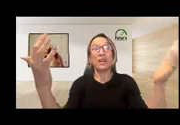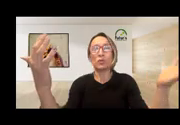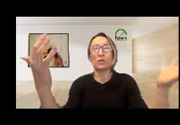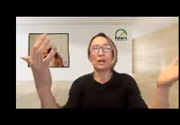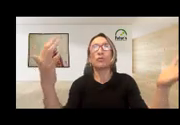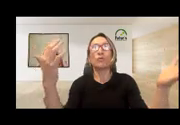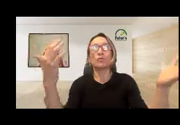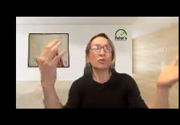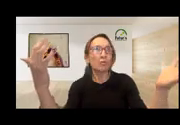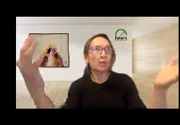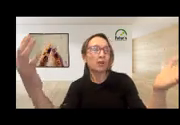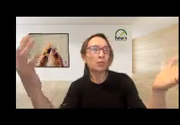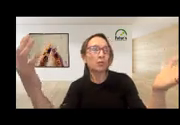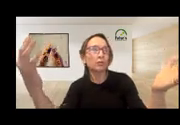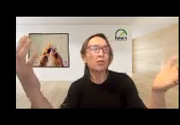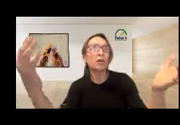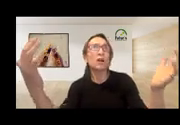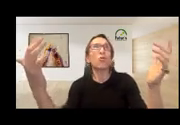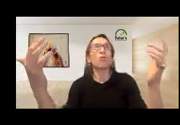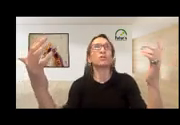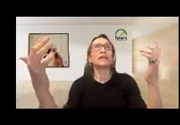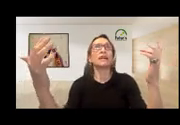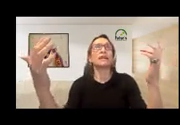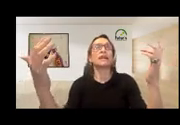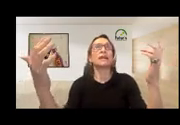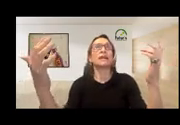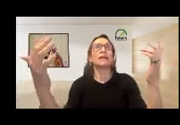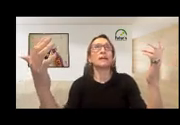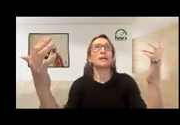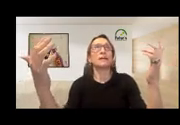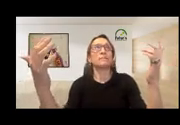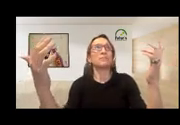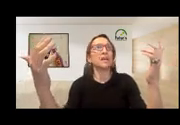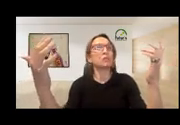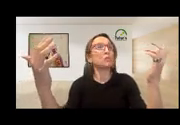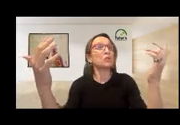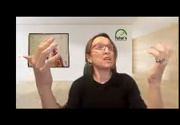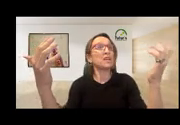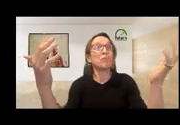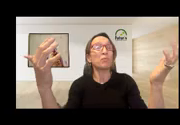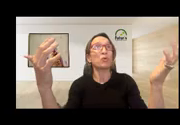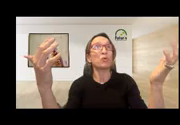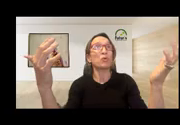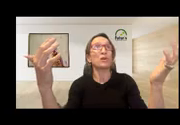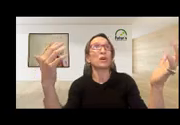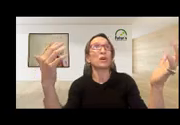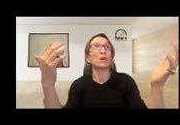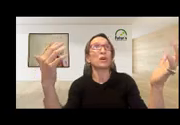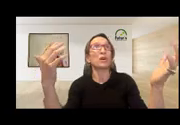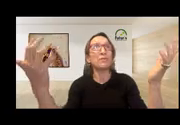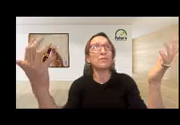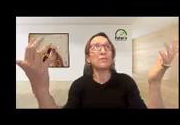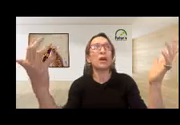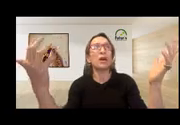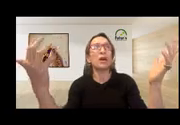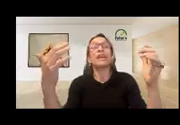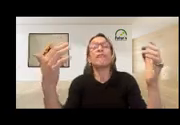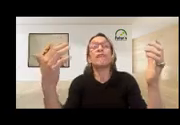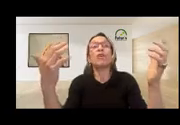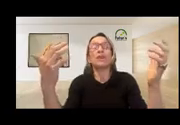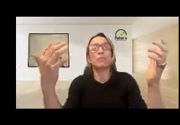que se murieron naturalmente o fue un ser humano que los mató? ¿O será que ellos murieron porque empezó a cambiar el